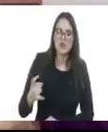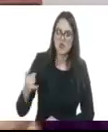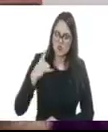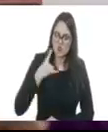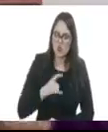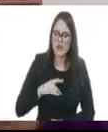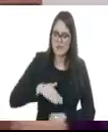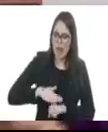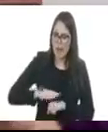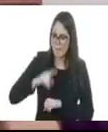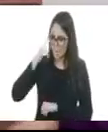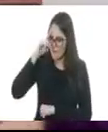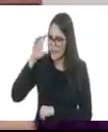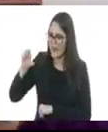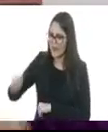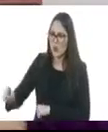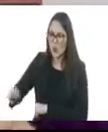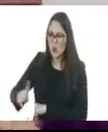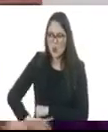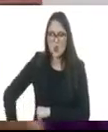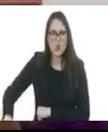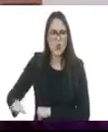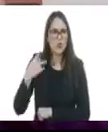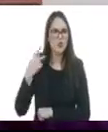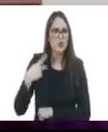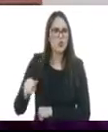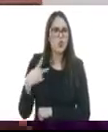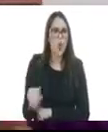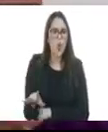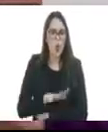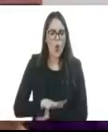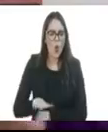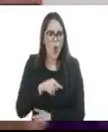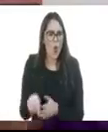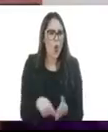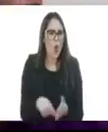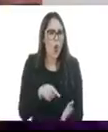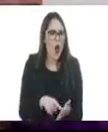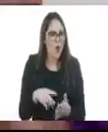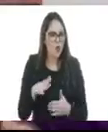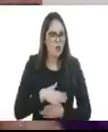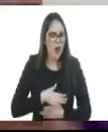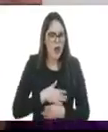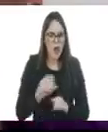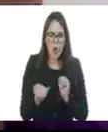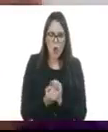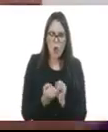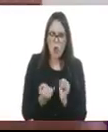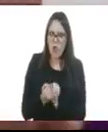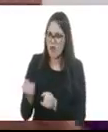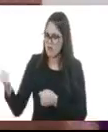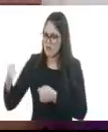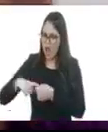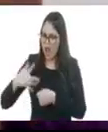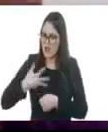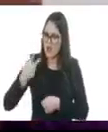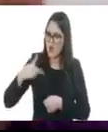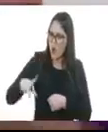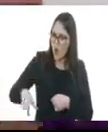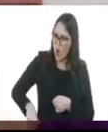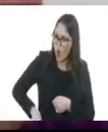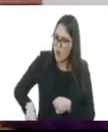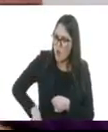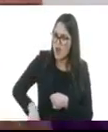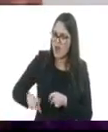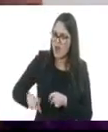y un territorio que además es en el que está involucrado los estados, los poderes locales, el